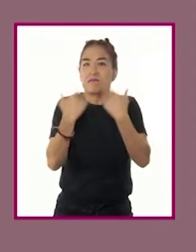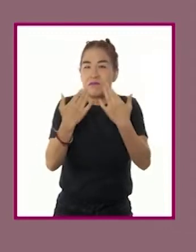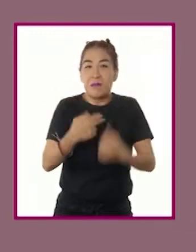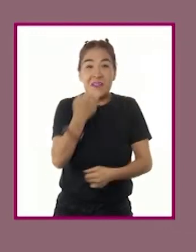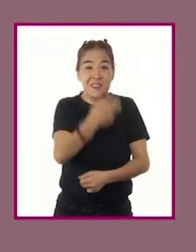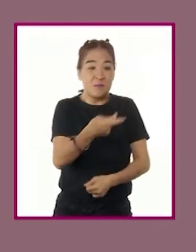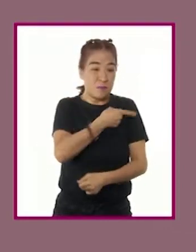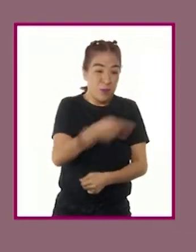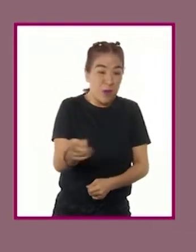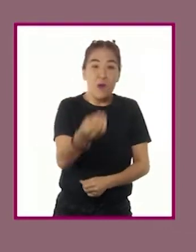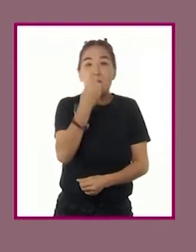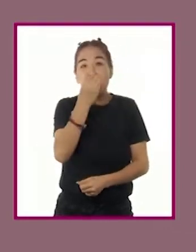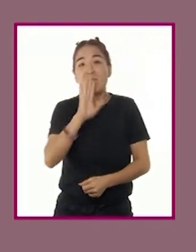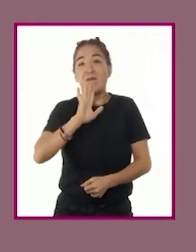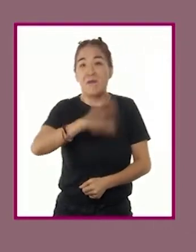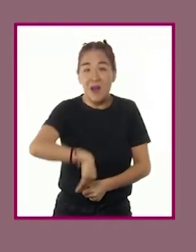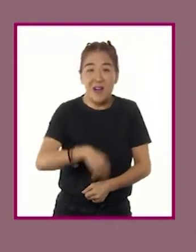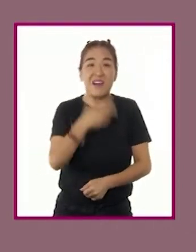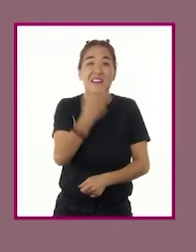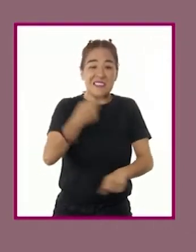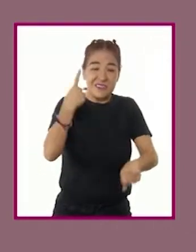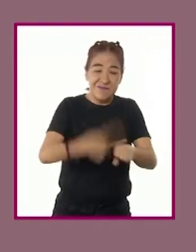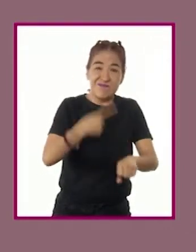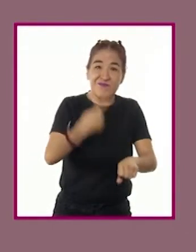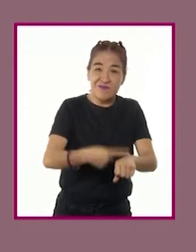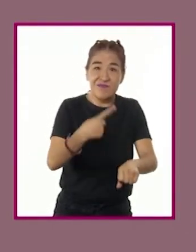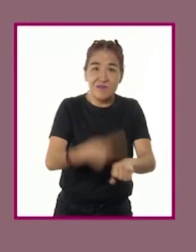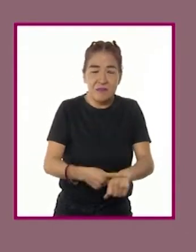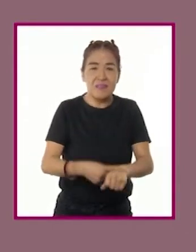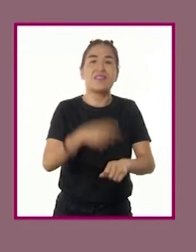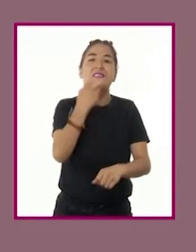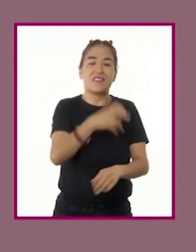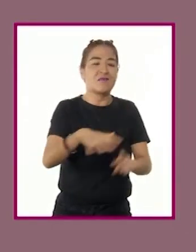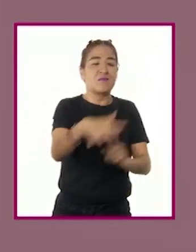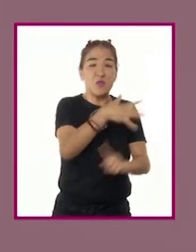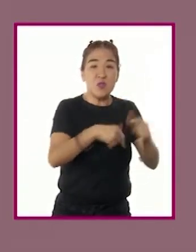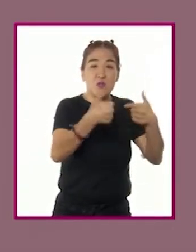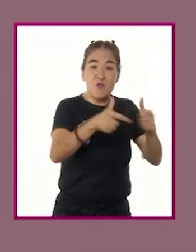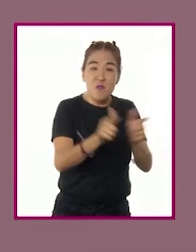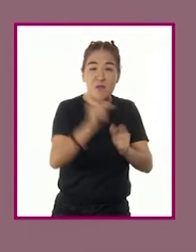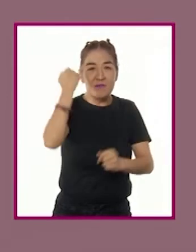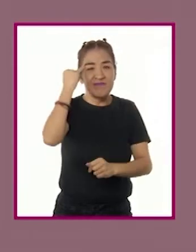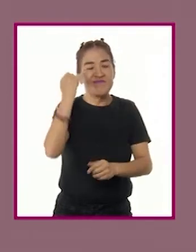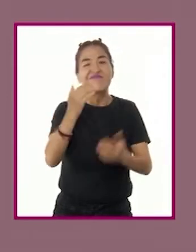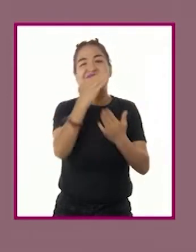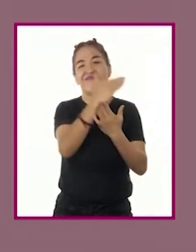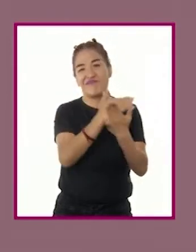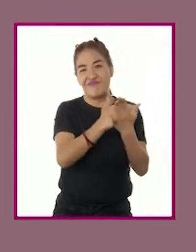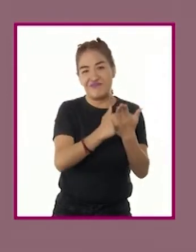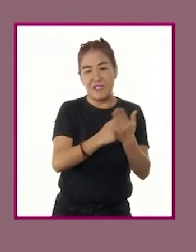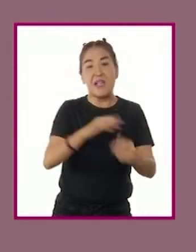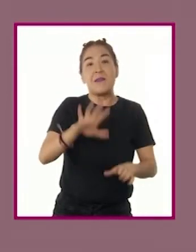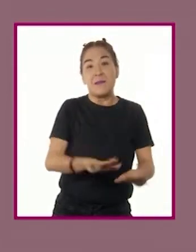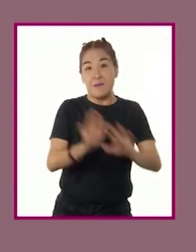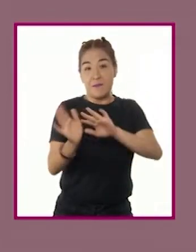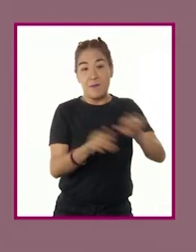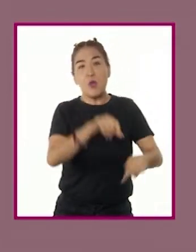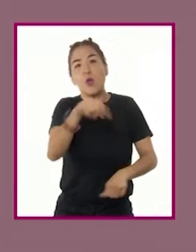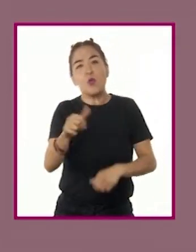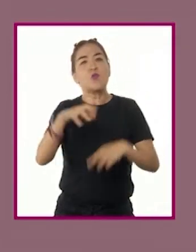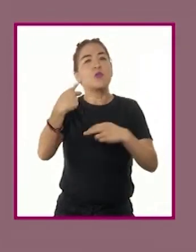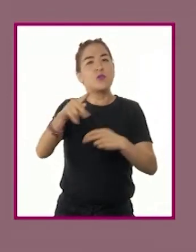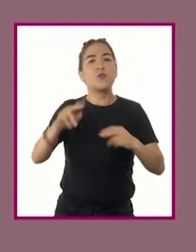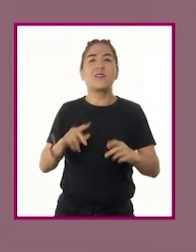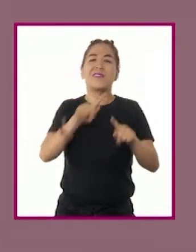la mala alimentación y las enfermedades mermaron a este grupo. Por su parte, las diversas castas